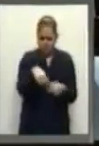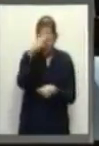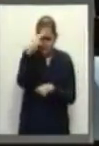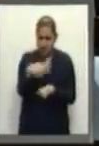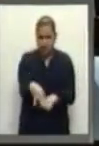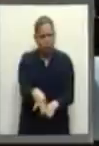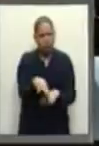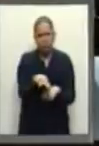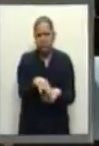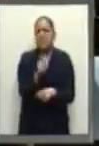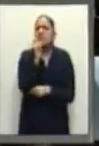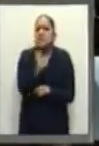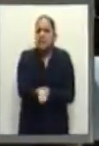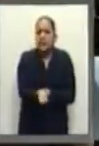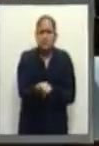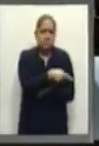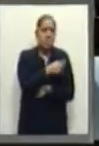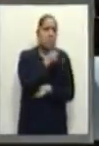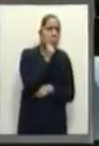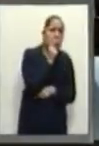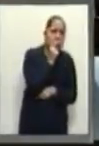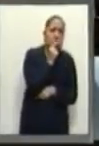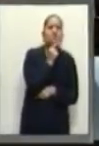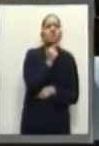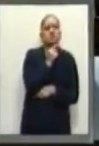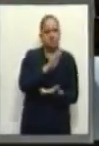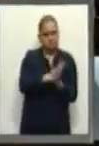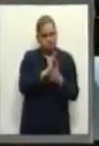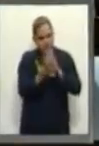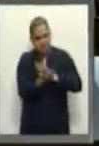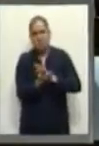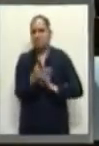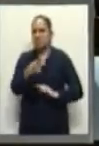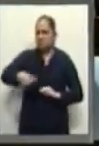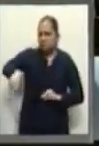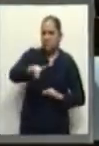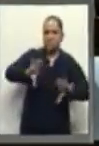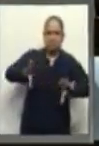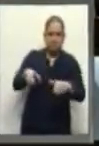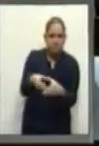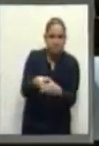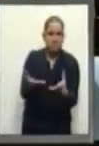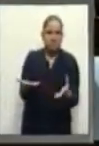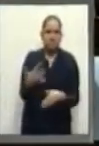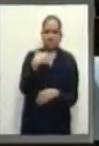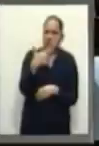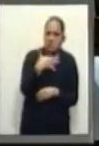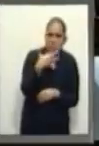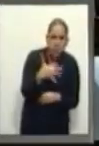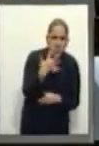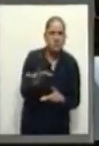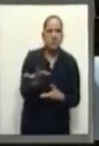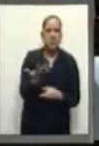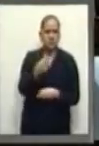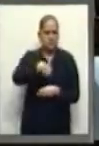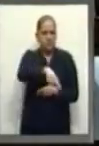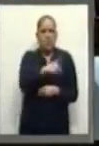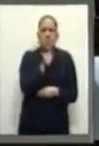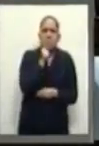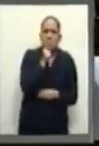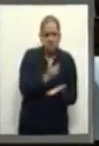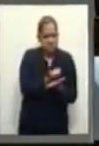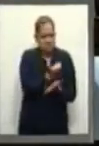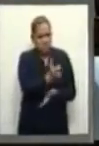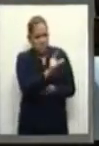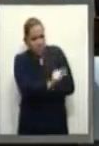coptas por el crimen organizado poco profesionales mal pagadas con ellas no se puede resolver ni